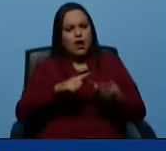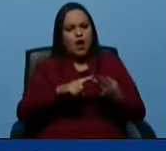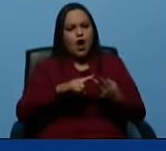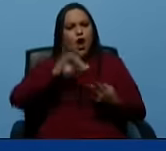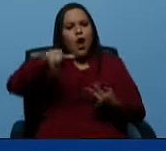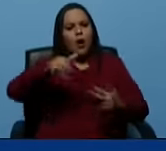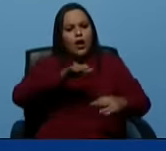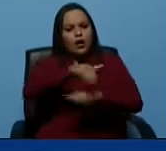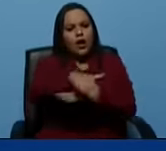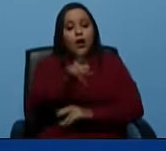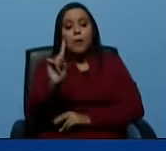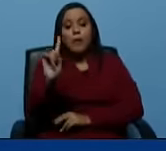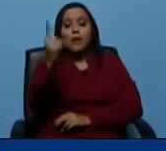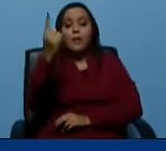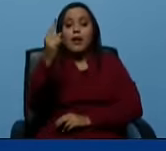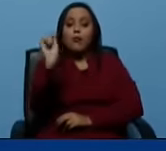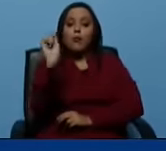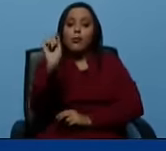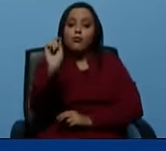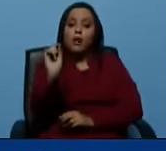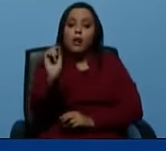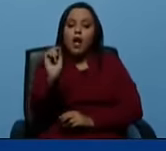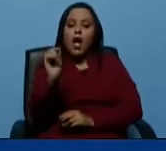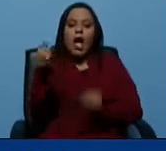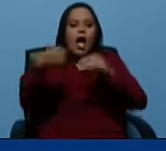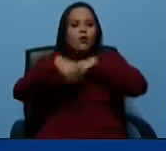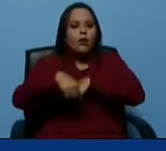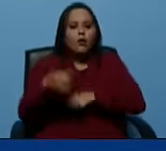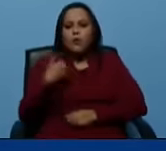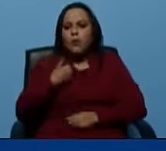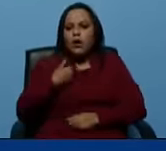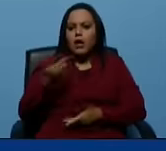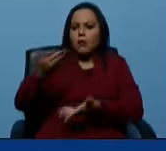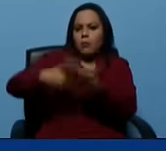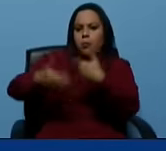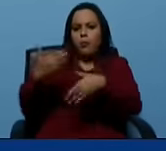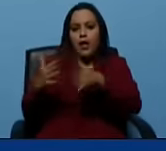El primer punto de toda conversación con los Estados Unidos, con el